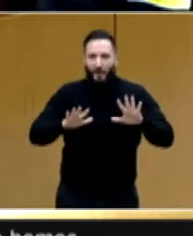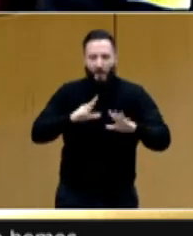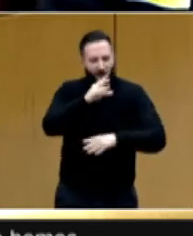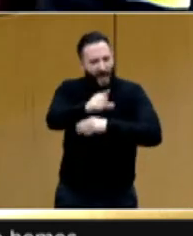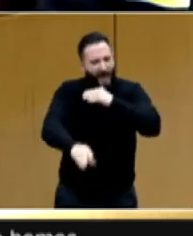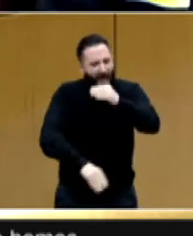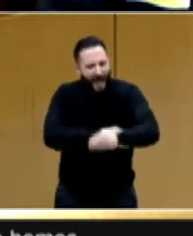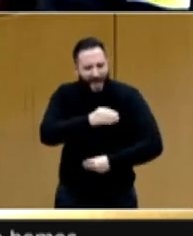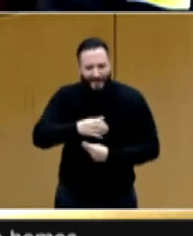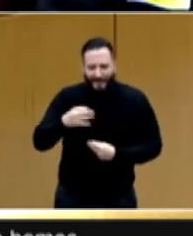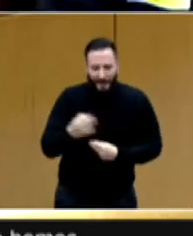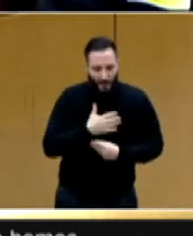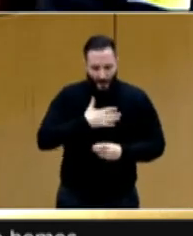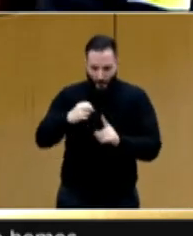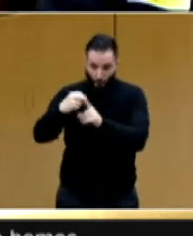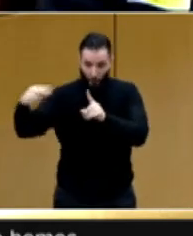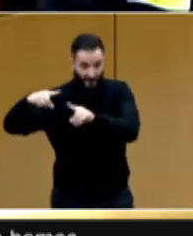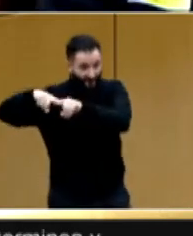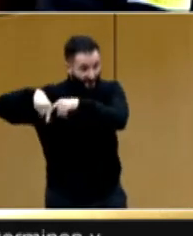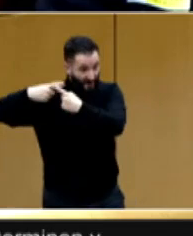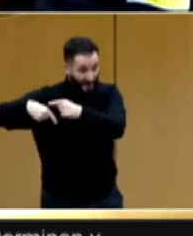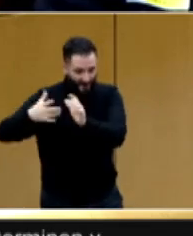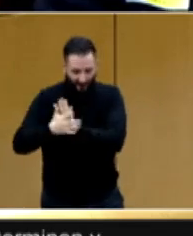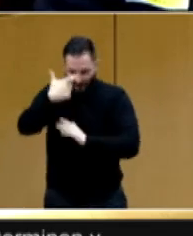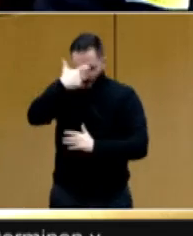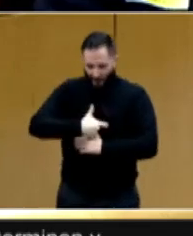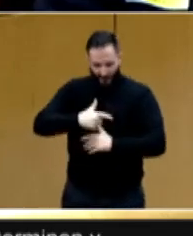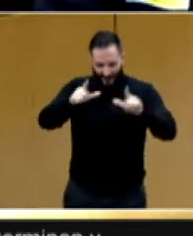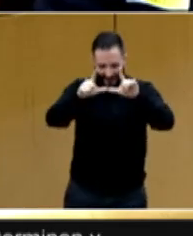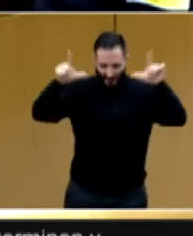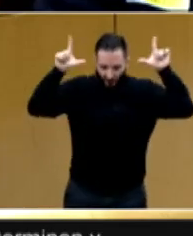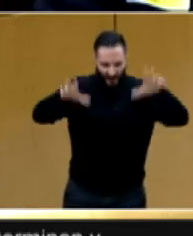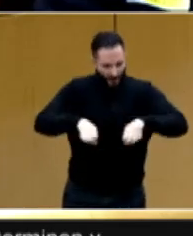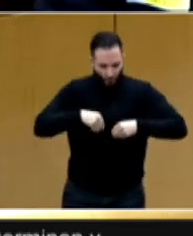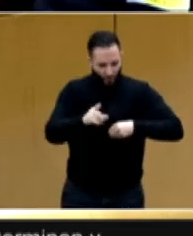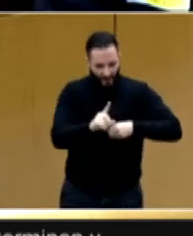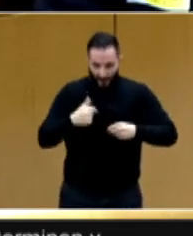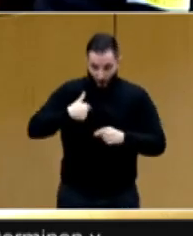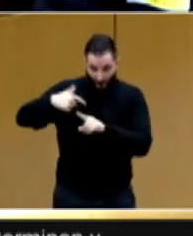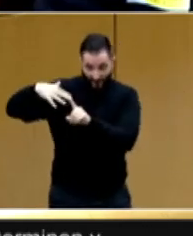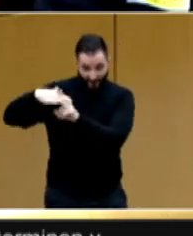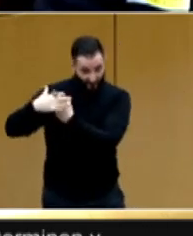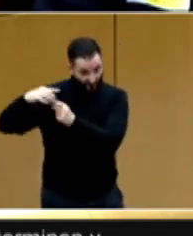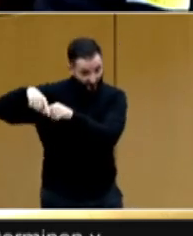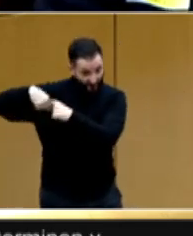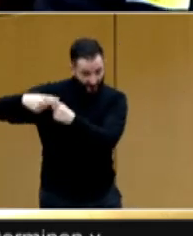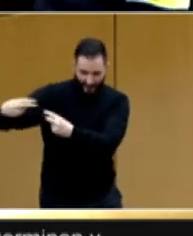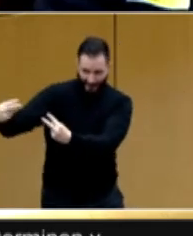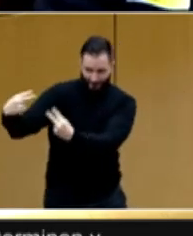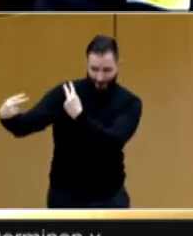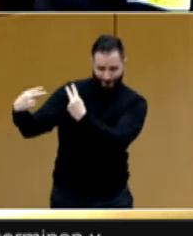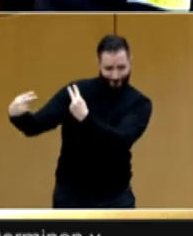el punto de vista de familiar de una persona que no quiere aceptar que tiene una serie de